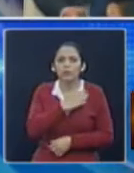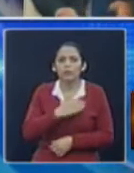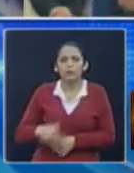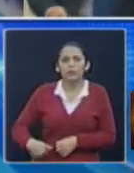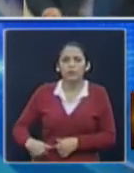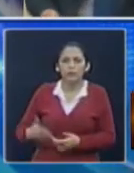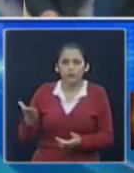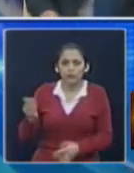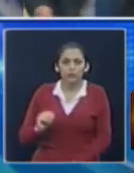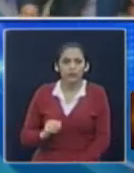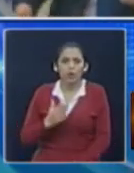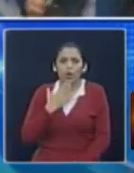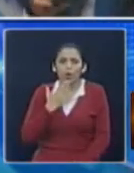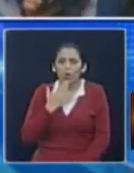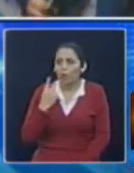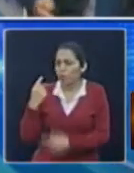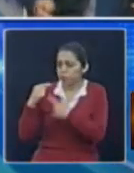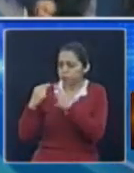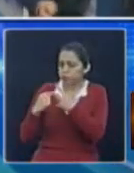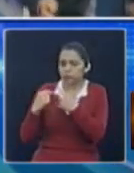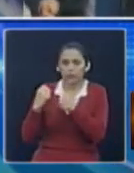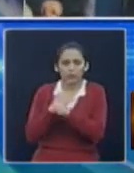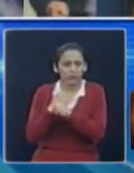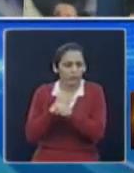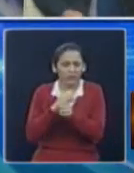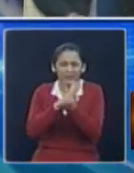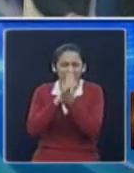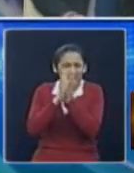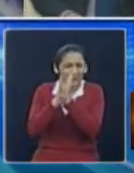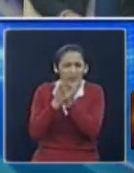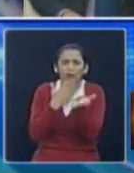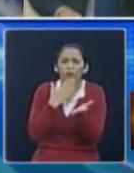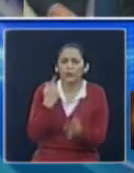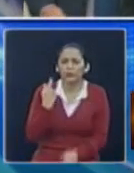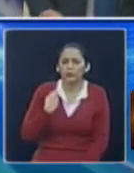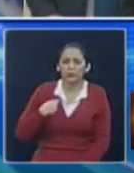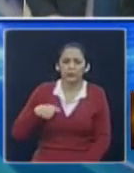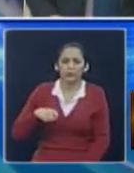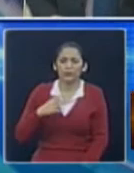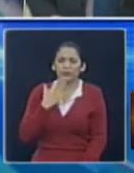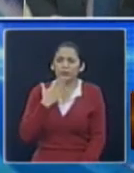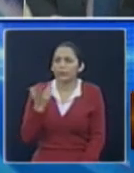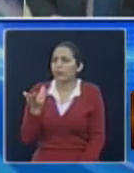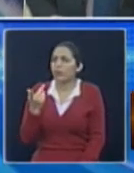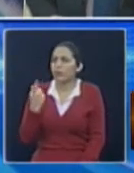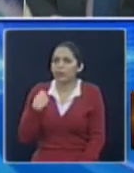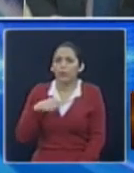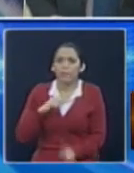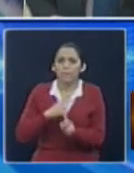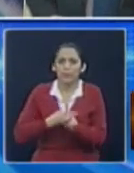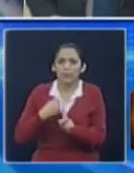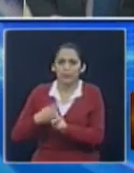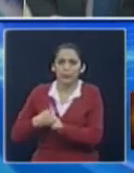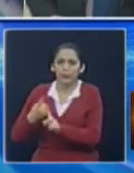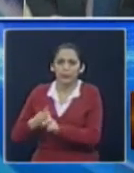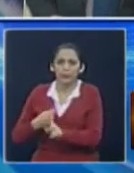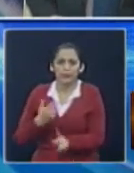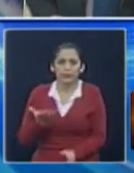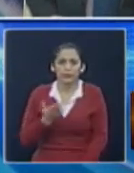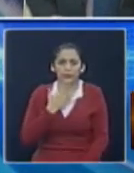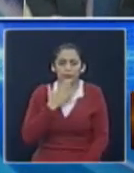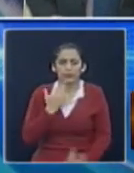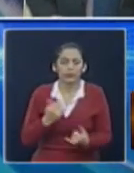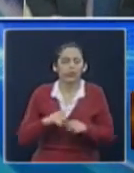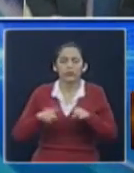fue vicepresidente de la República. Situación. Era otro ordenamiento jurídico. Aquí Glass está esperando que se ruede la silla